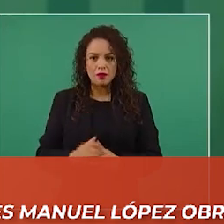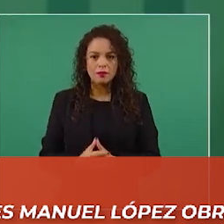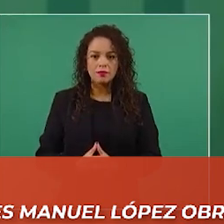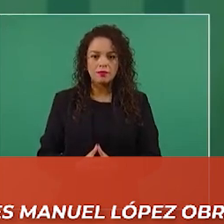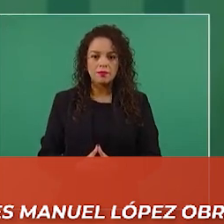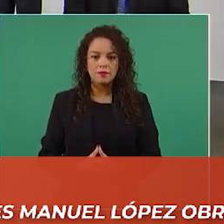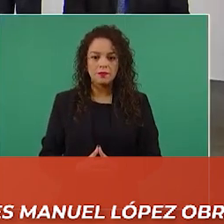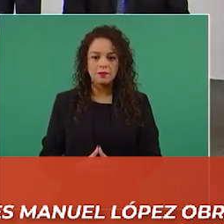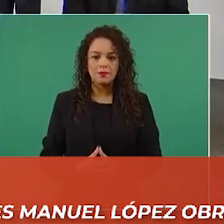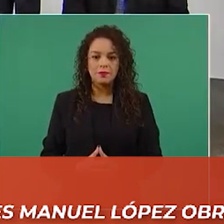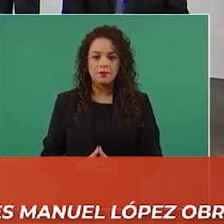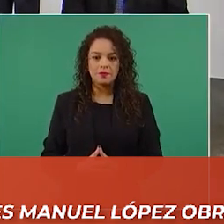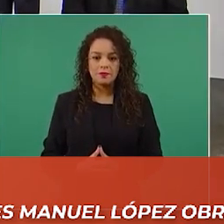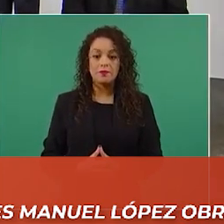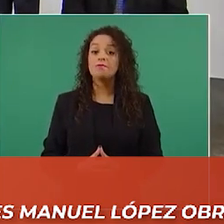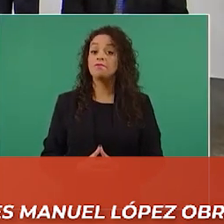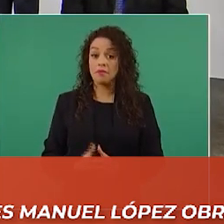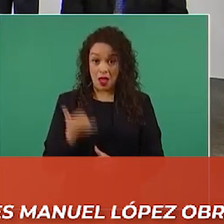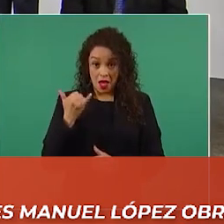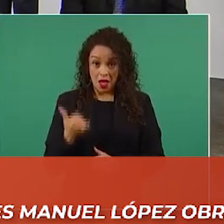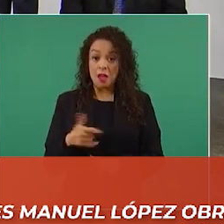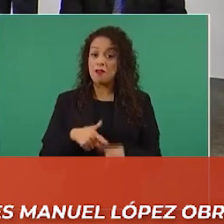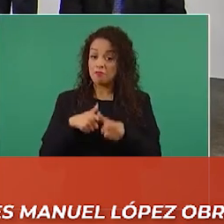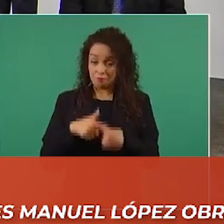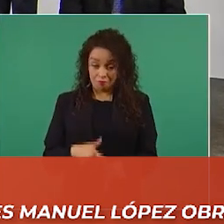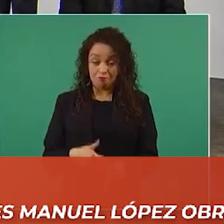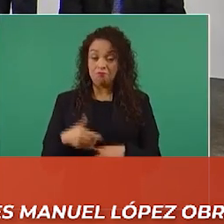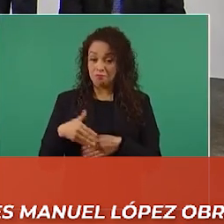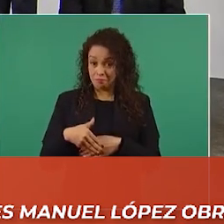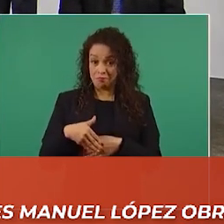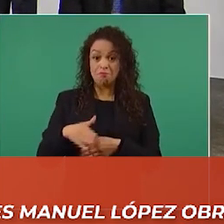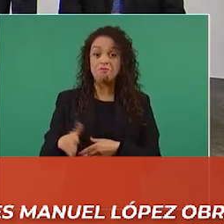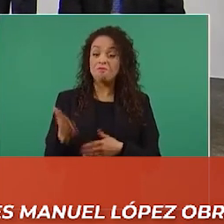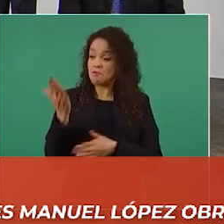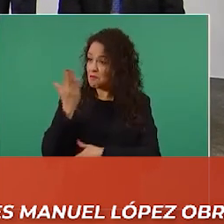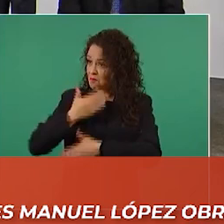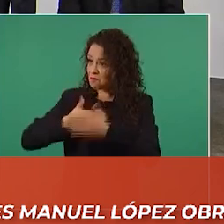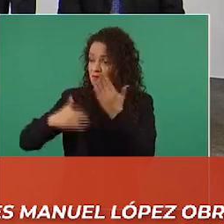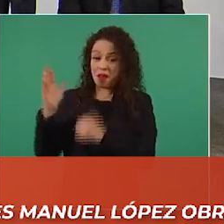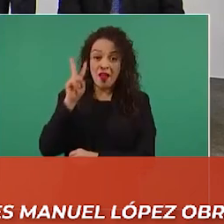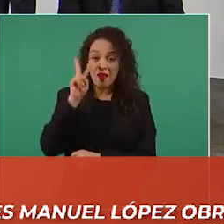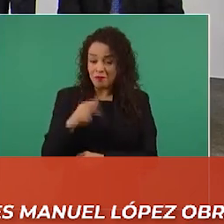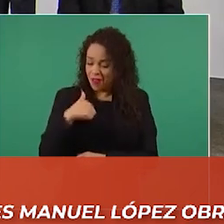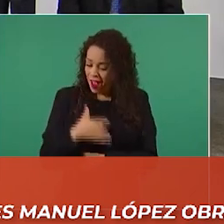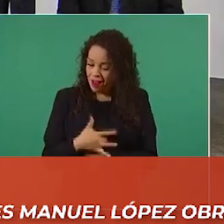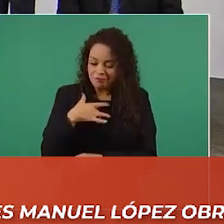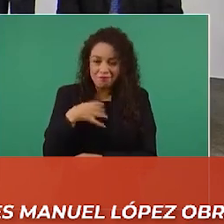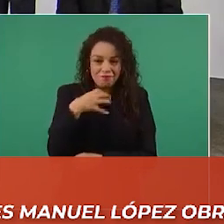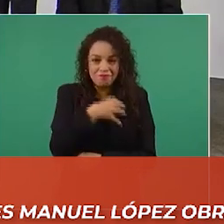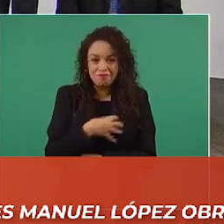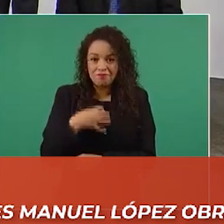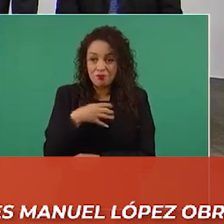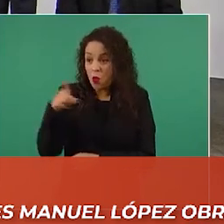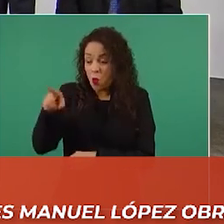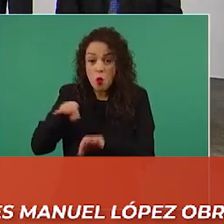y salió adelante. Estamos muy contentos con su